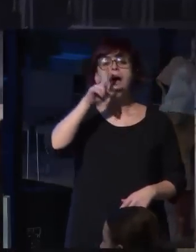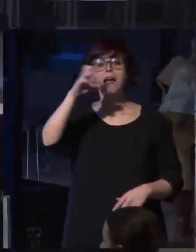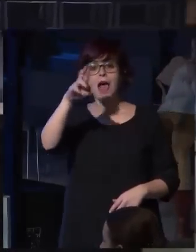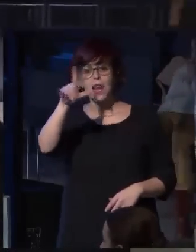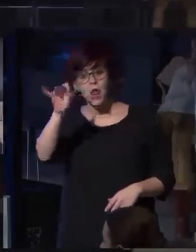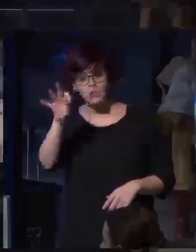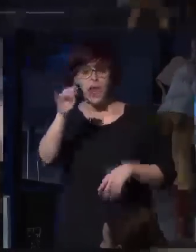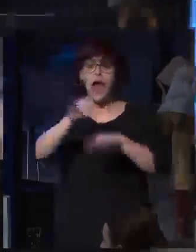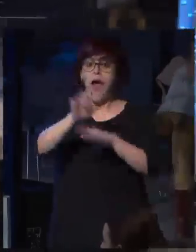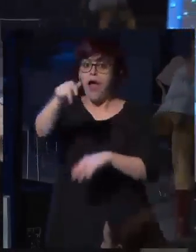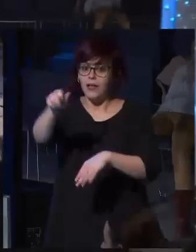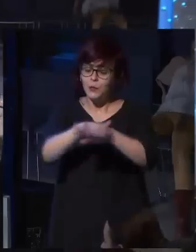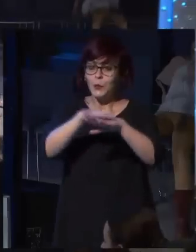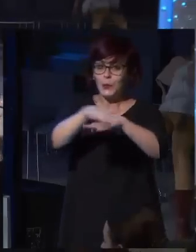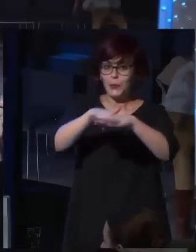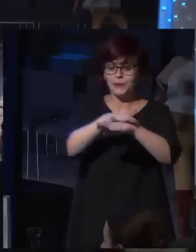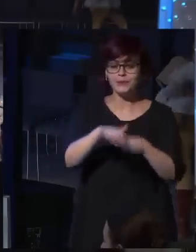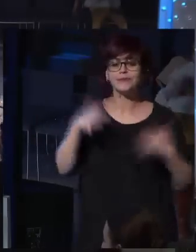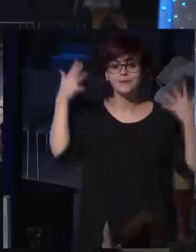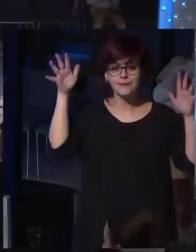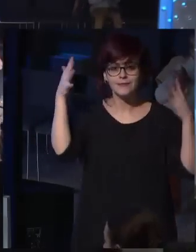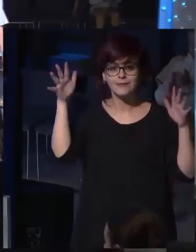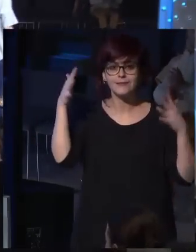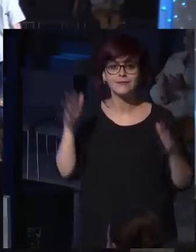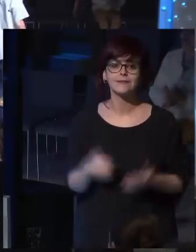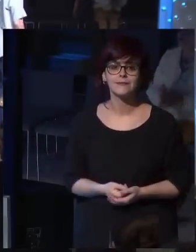perdón. Perdón.